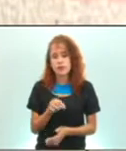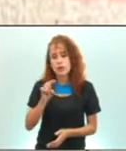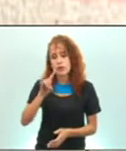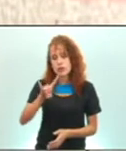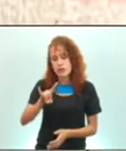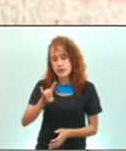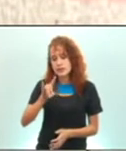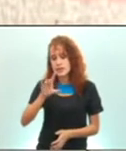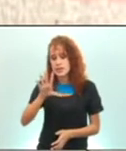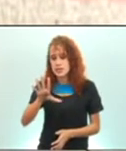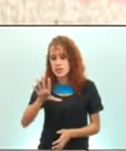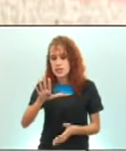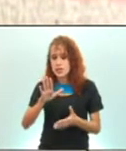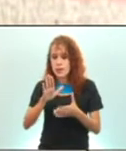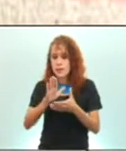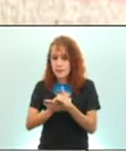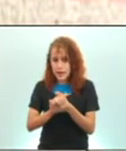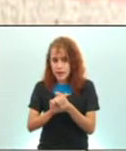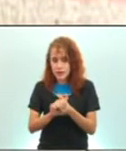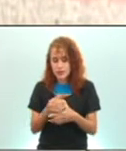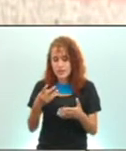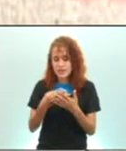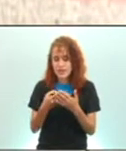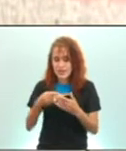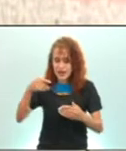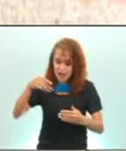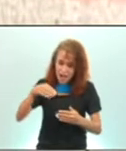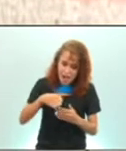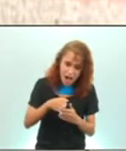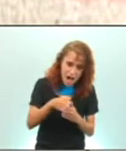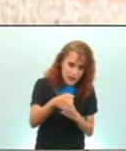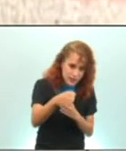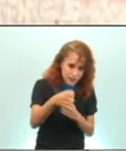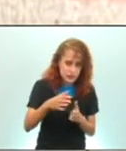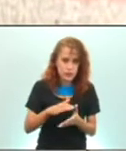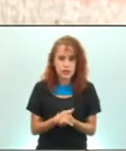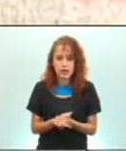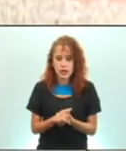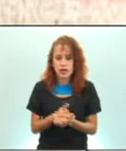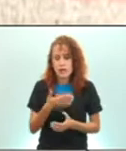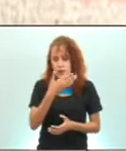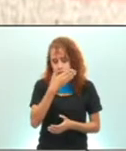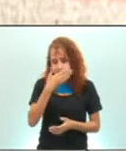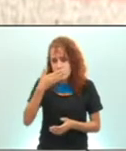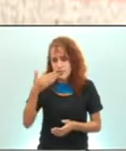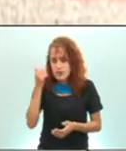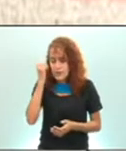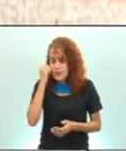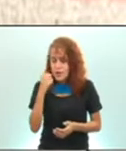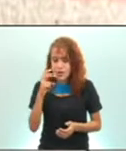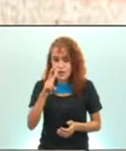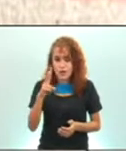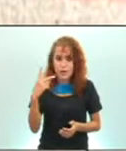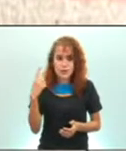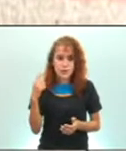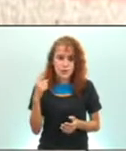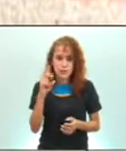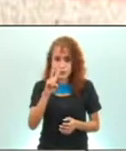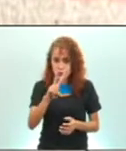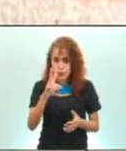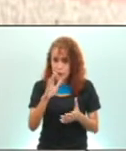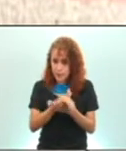metros tierra adentro en 1997. Estamos perdiendo más de 2 metros por